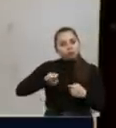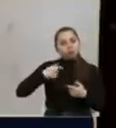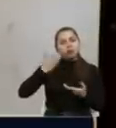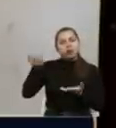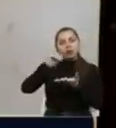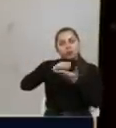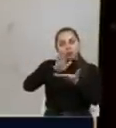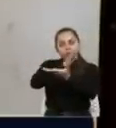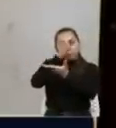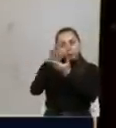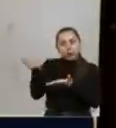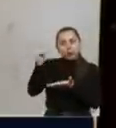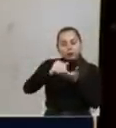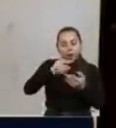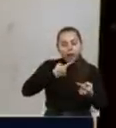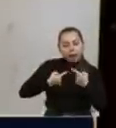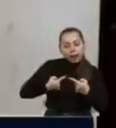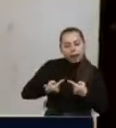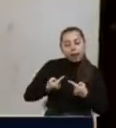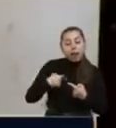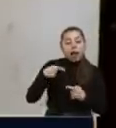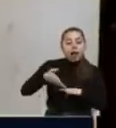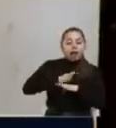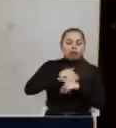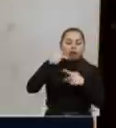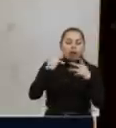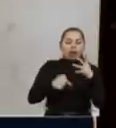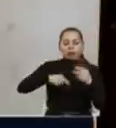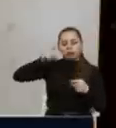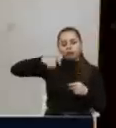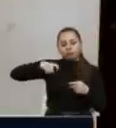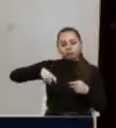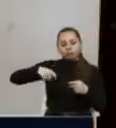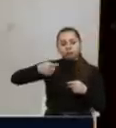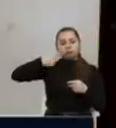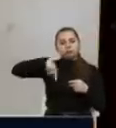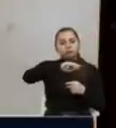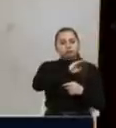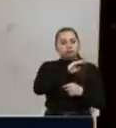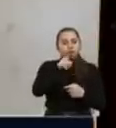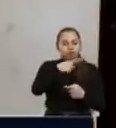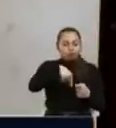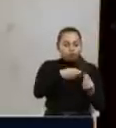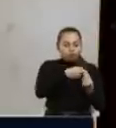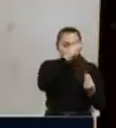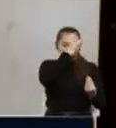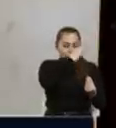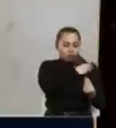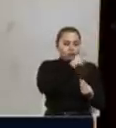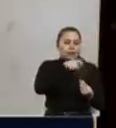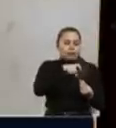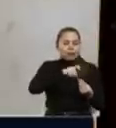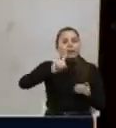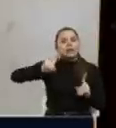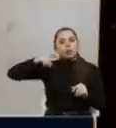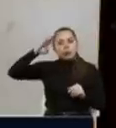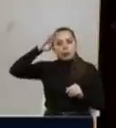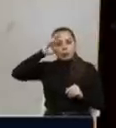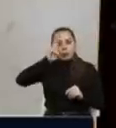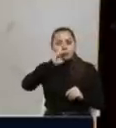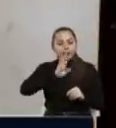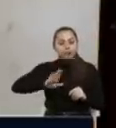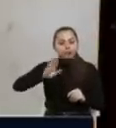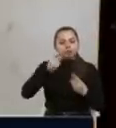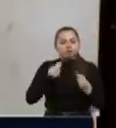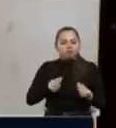frente a las necesidades concretas de las fuerzas militares y de la policía,